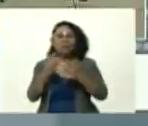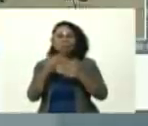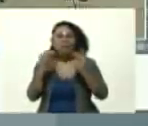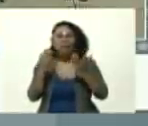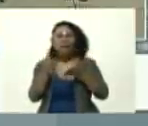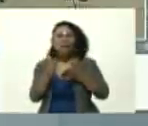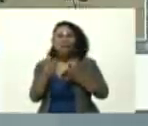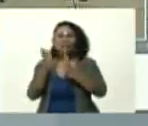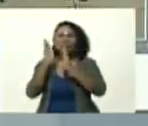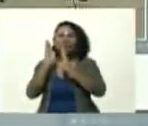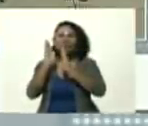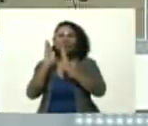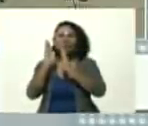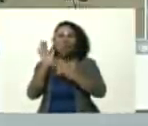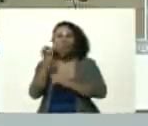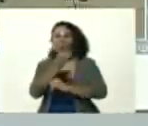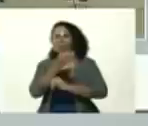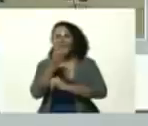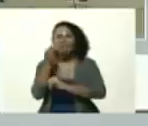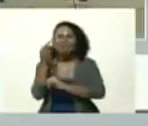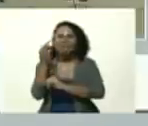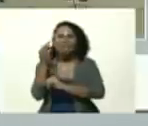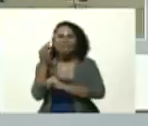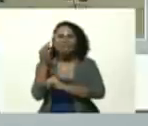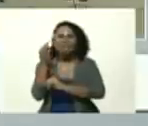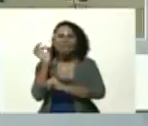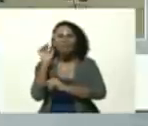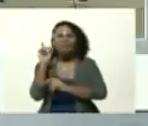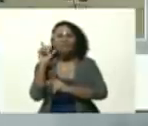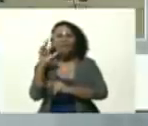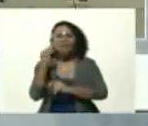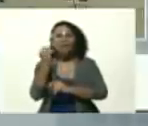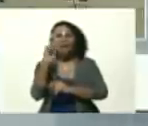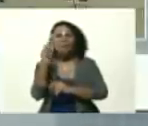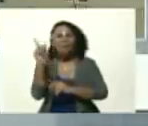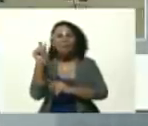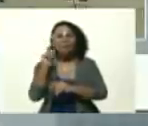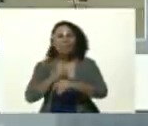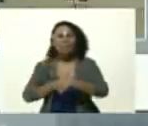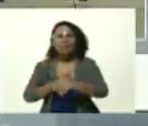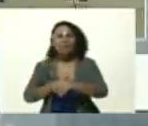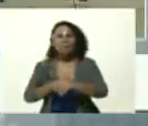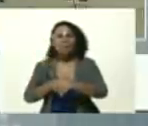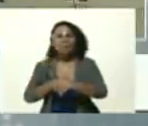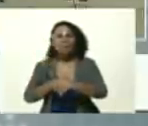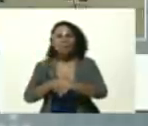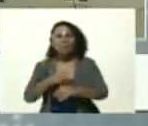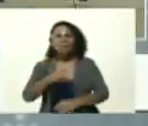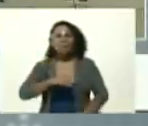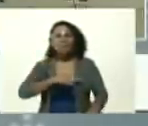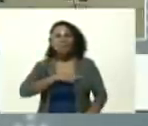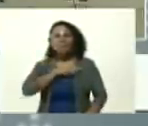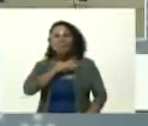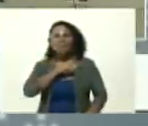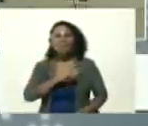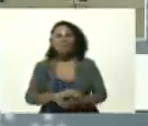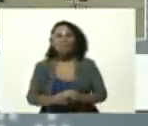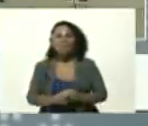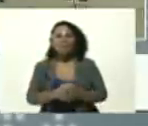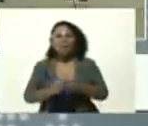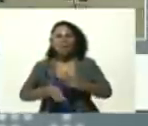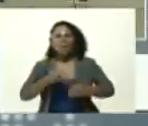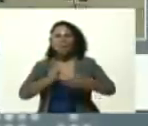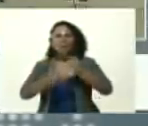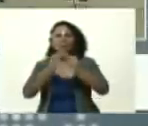arquitectura maravillosa de Raúl Villanueva en tiempos de Marcos Pérez Jiménez, que construyó